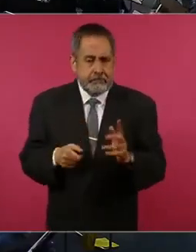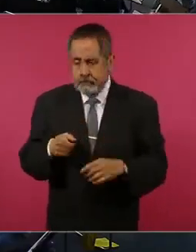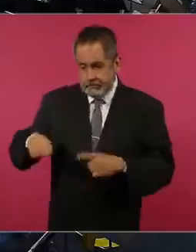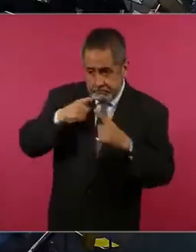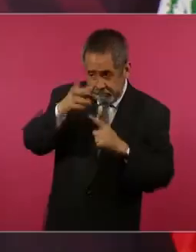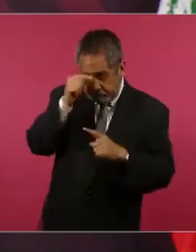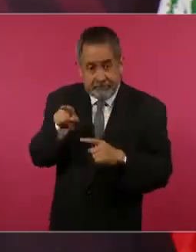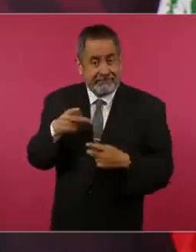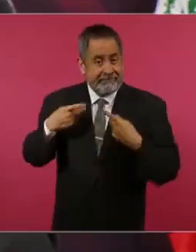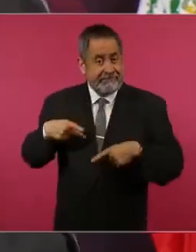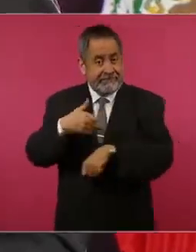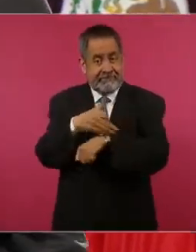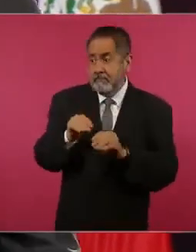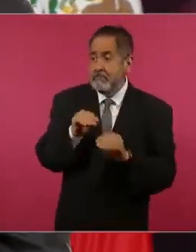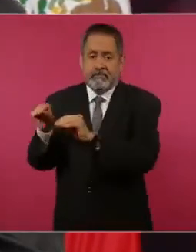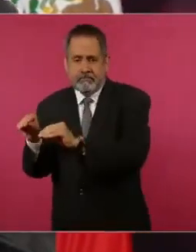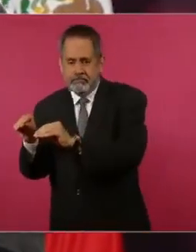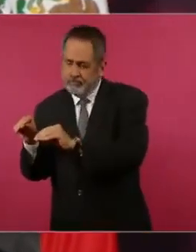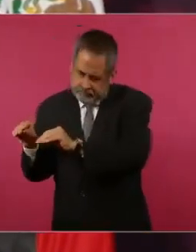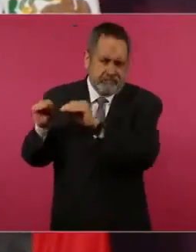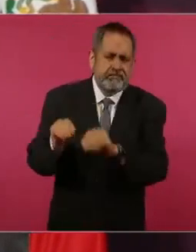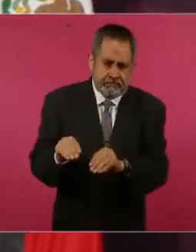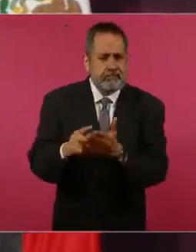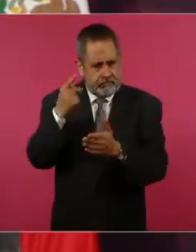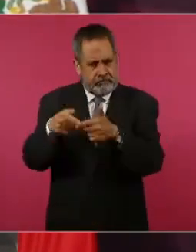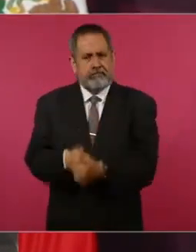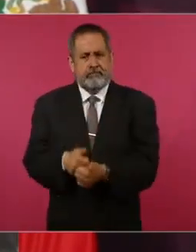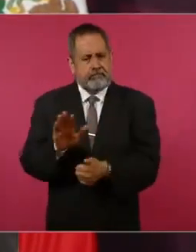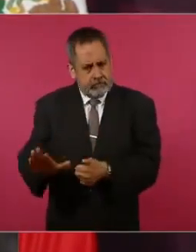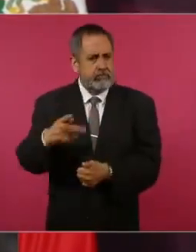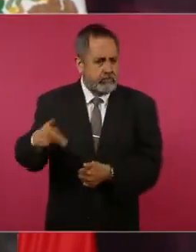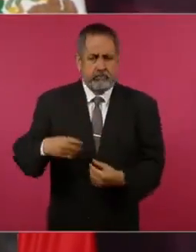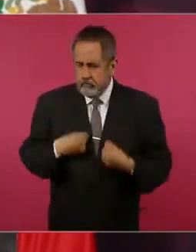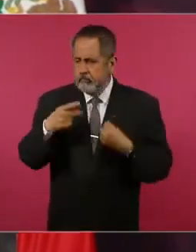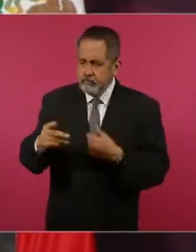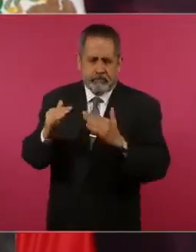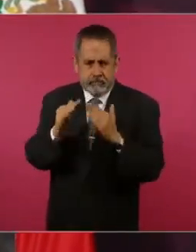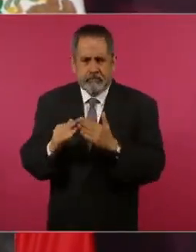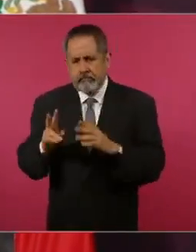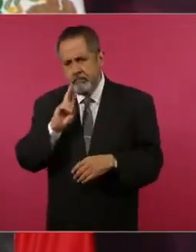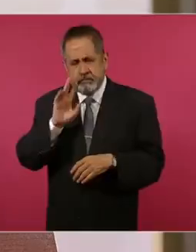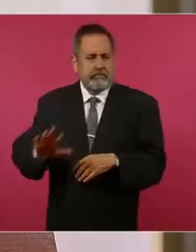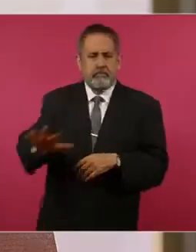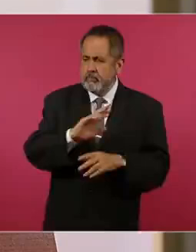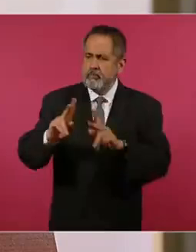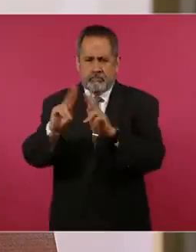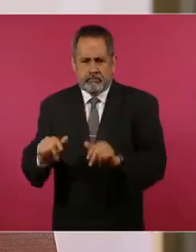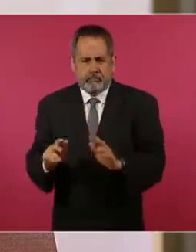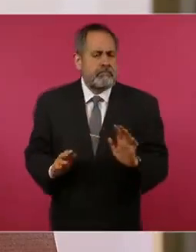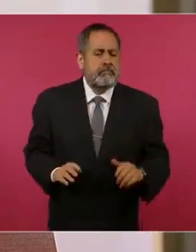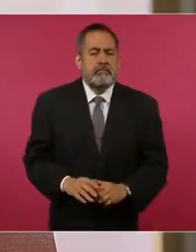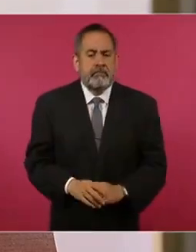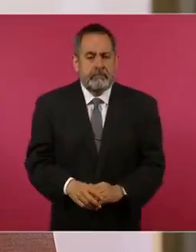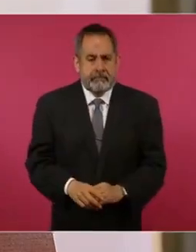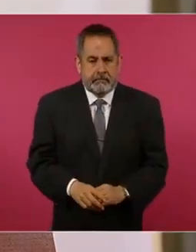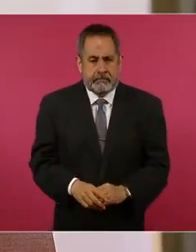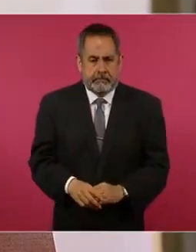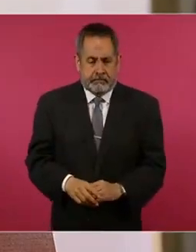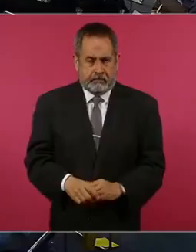para que regresen a sus comunidades y que regresen a sus casas y que regrese la paz.